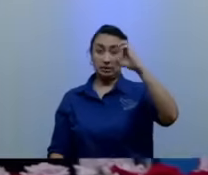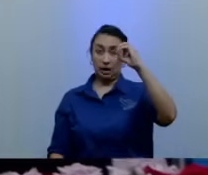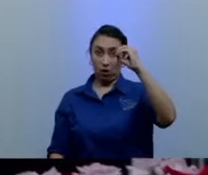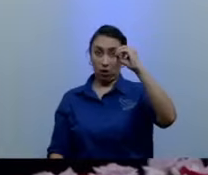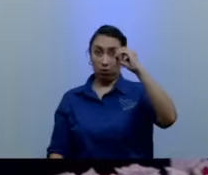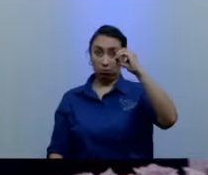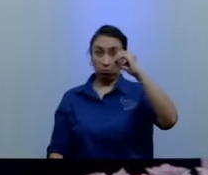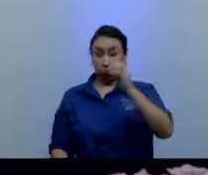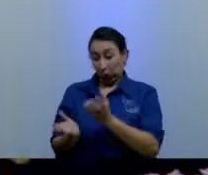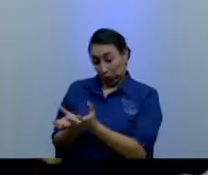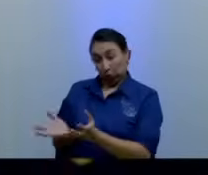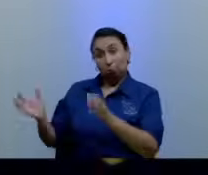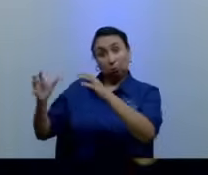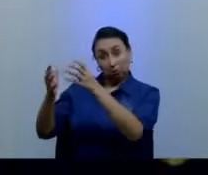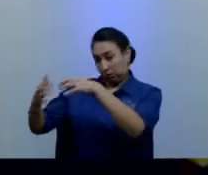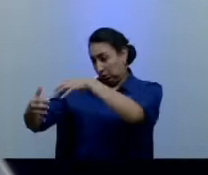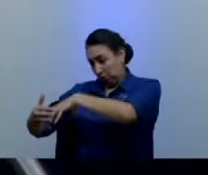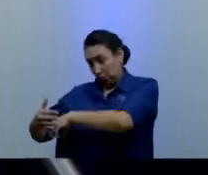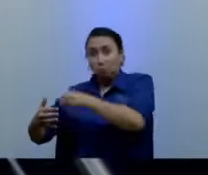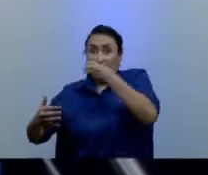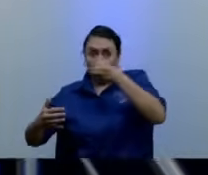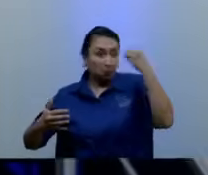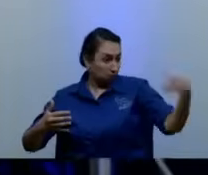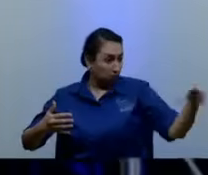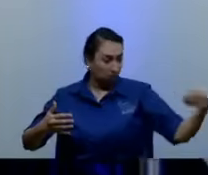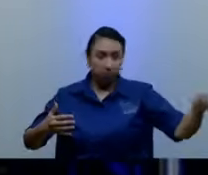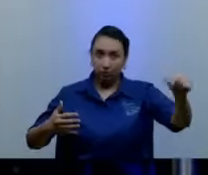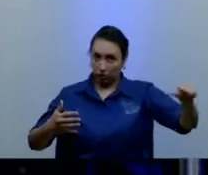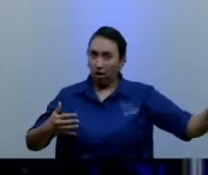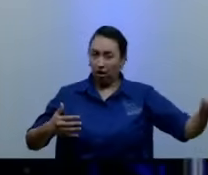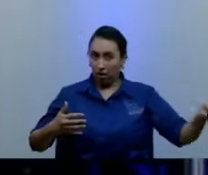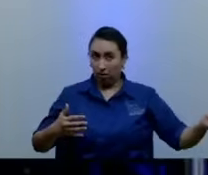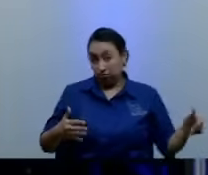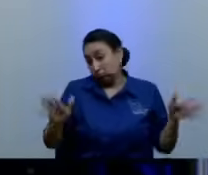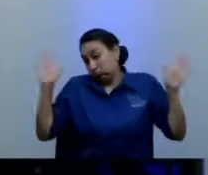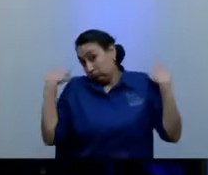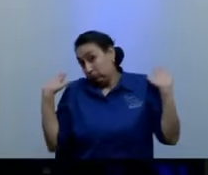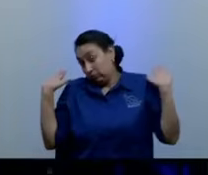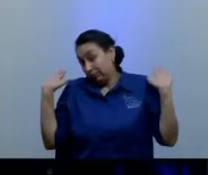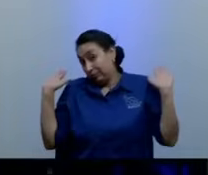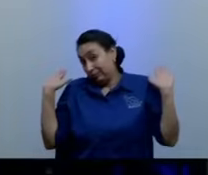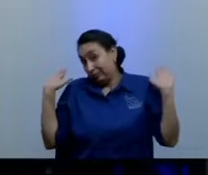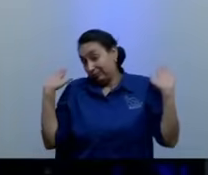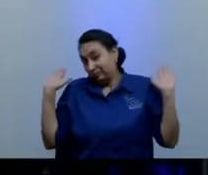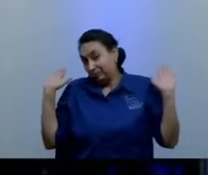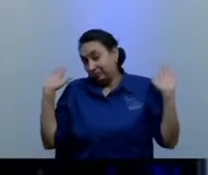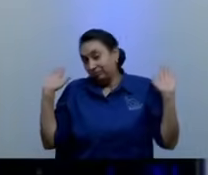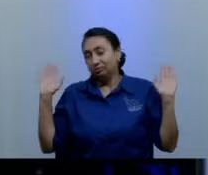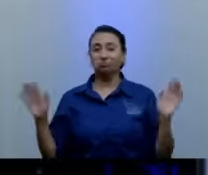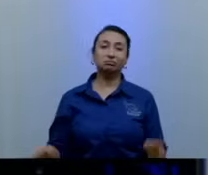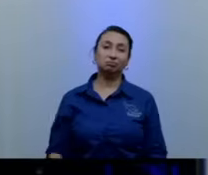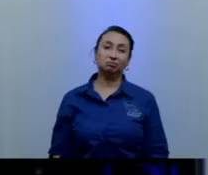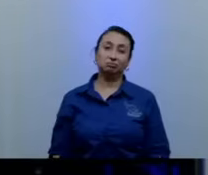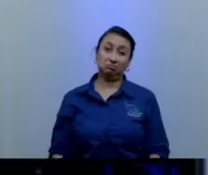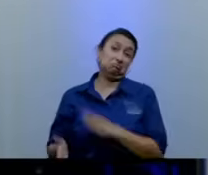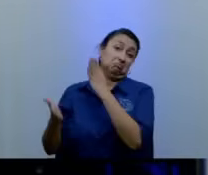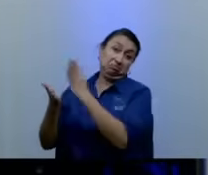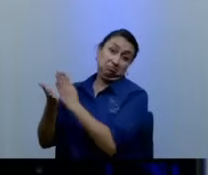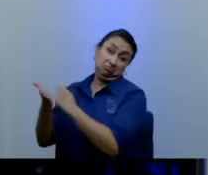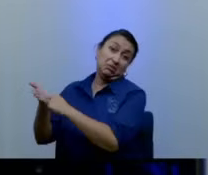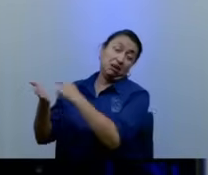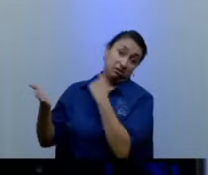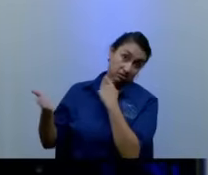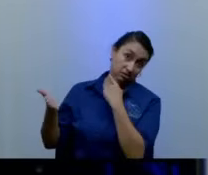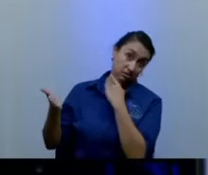Hay actos proféticos que uno no entiende. Claro, también hay exageraciones carnales, ¿va usted? La unción de la